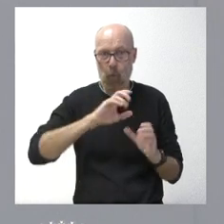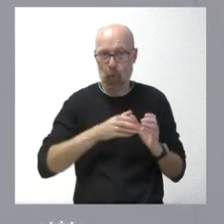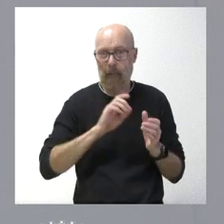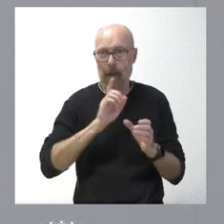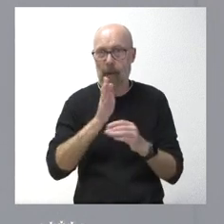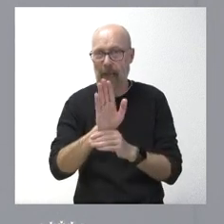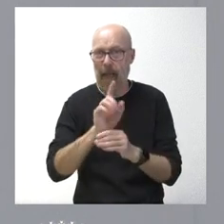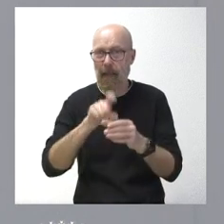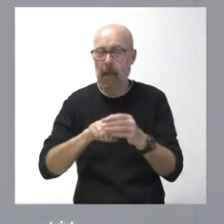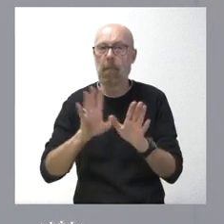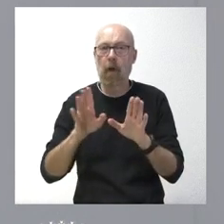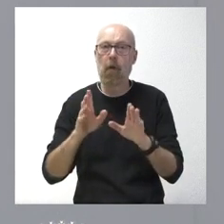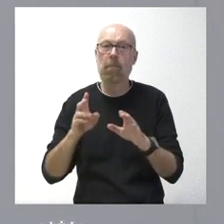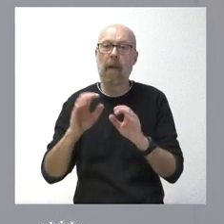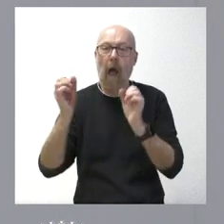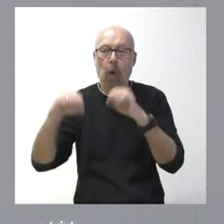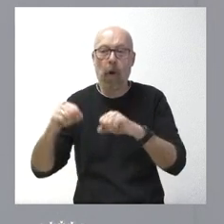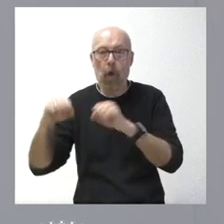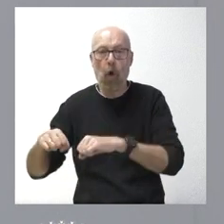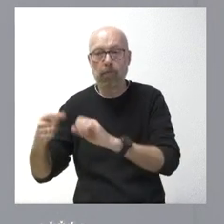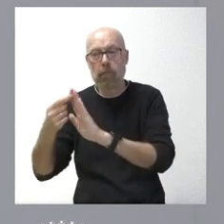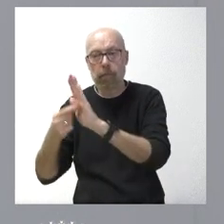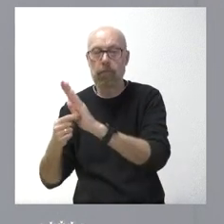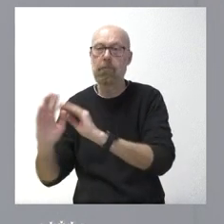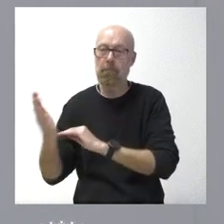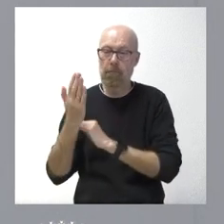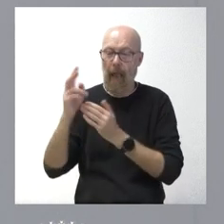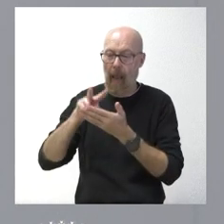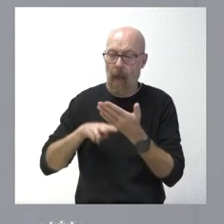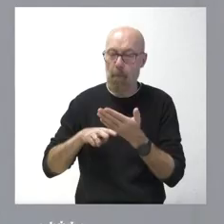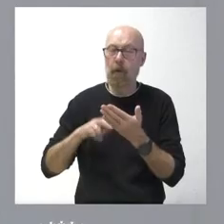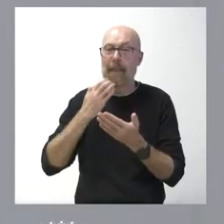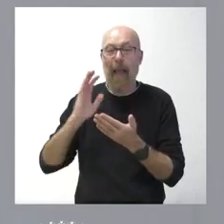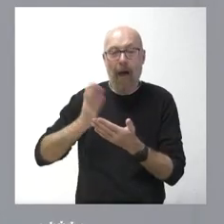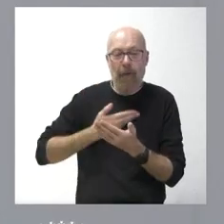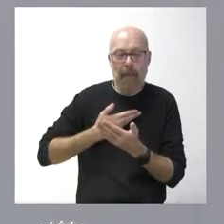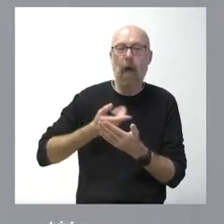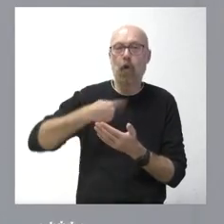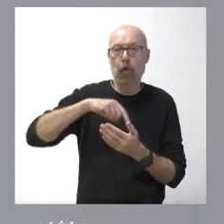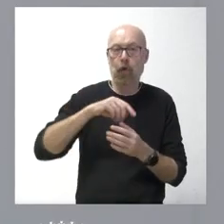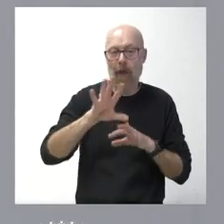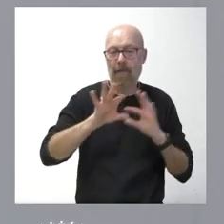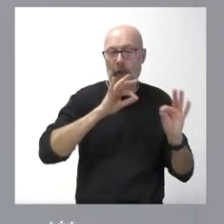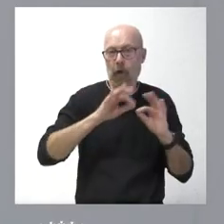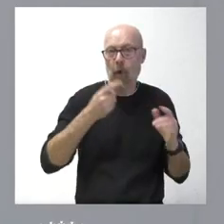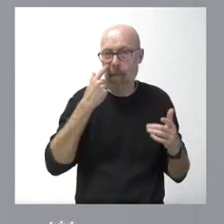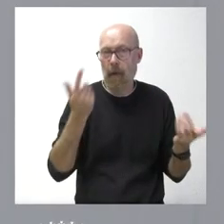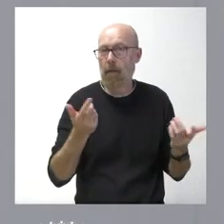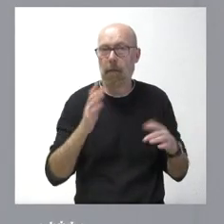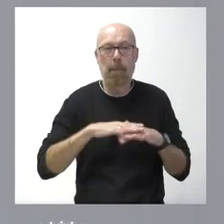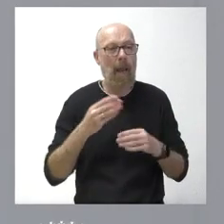leeremos los acuerdos y en la parte de los acuerdos que nos afecten pues tomaremos la decisión que mejor convenga los intereses de